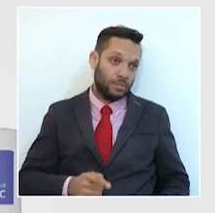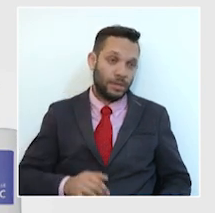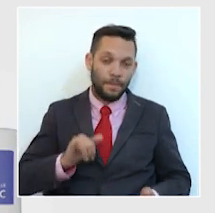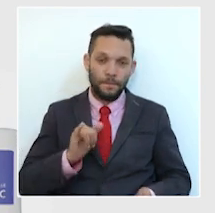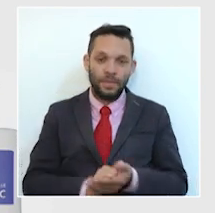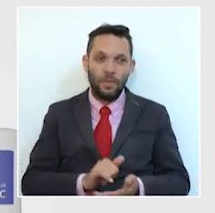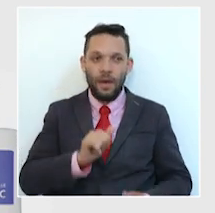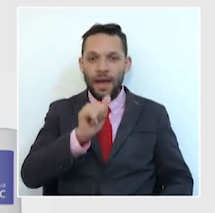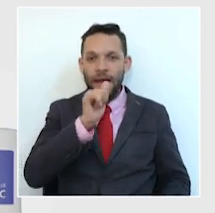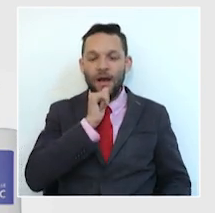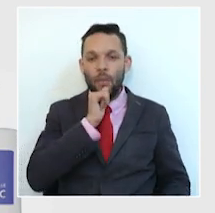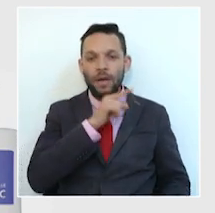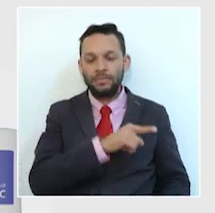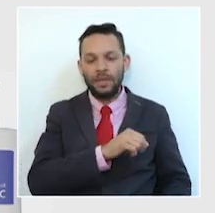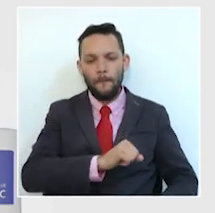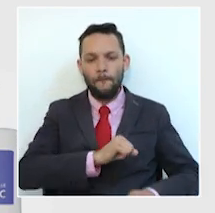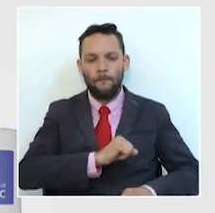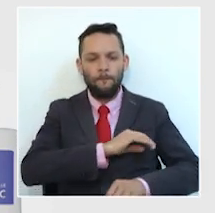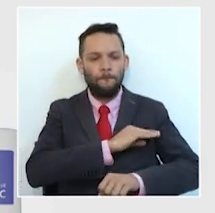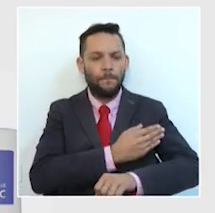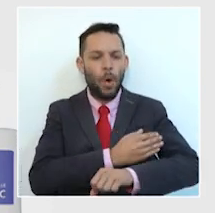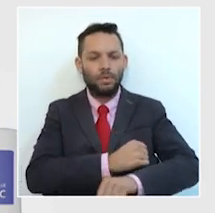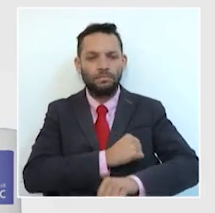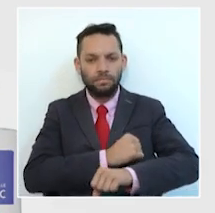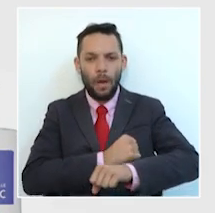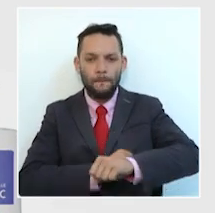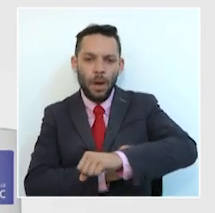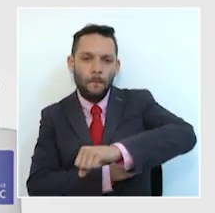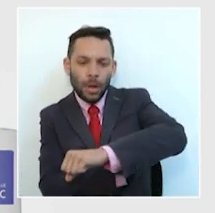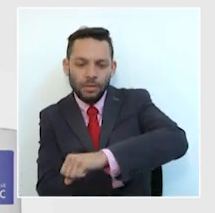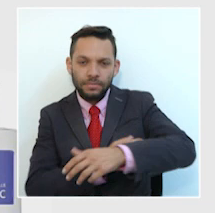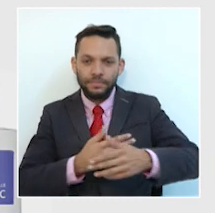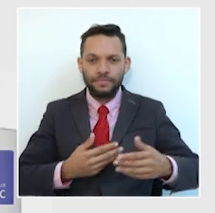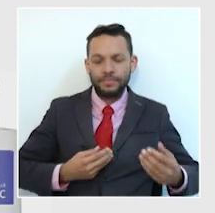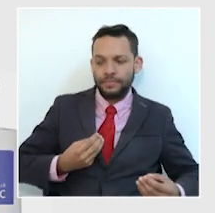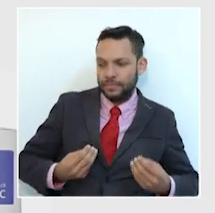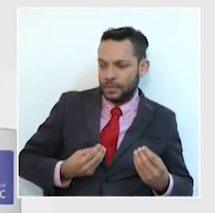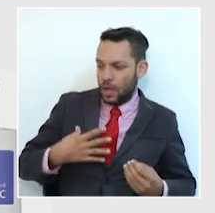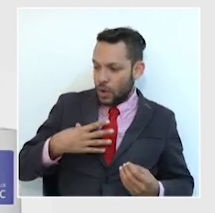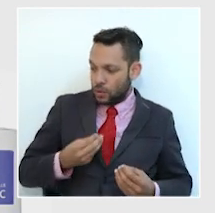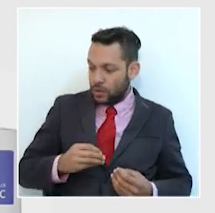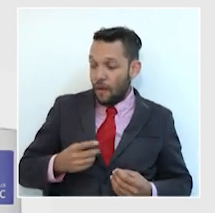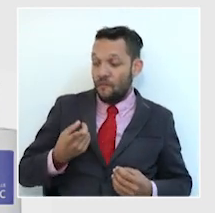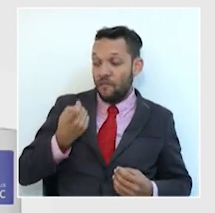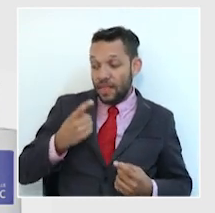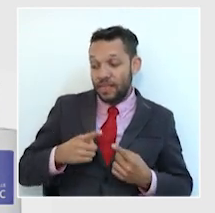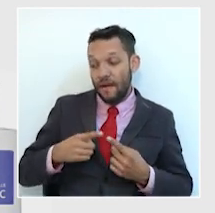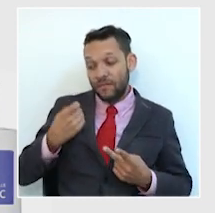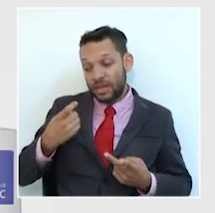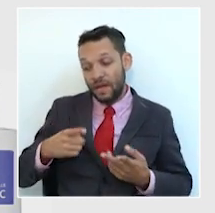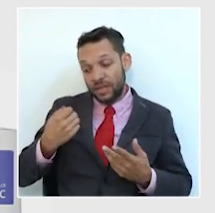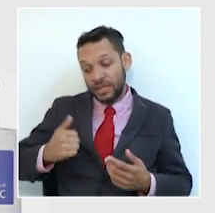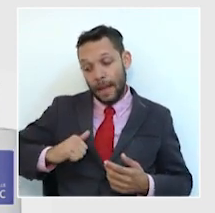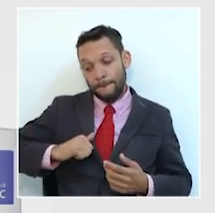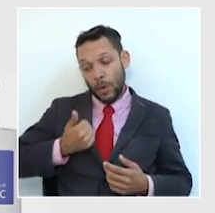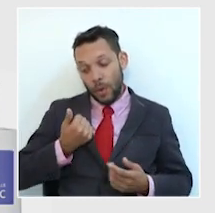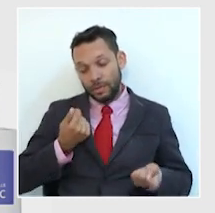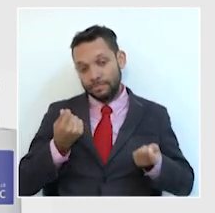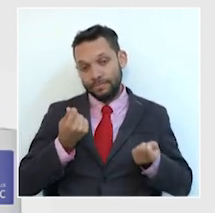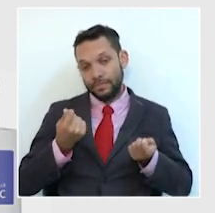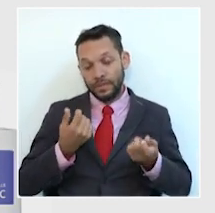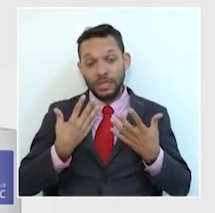aguas termales tienen un potencial impresionante no lo hemos sabido aprovechar de hecho a veces queremos